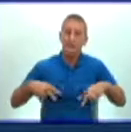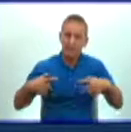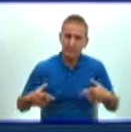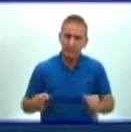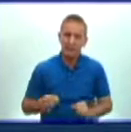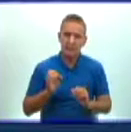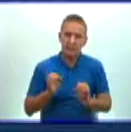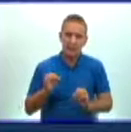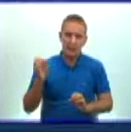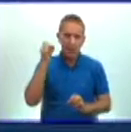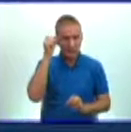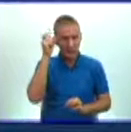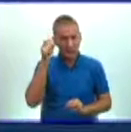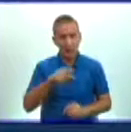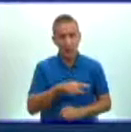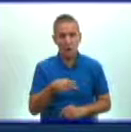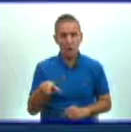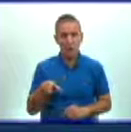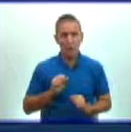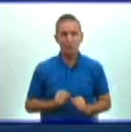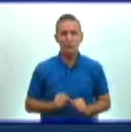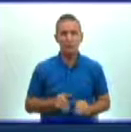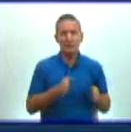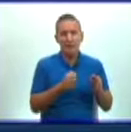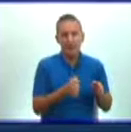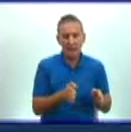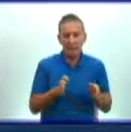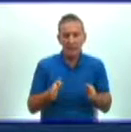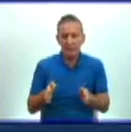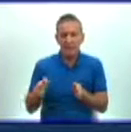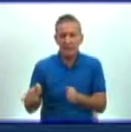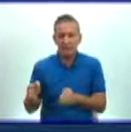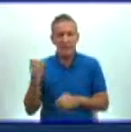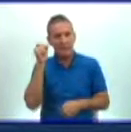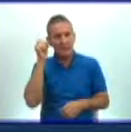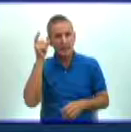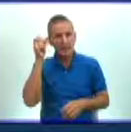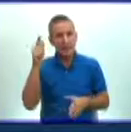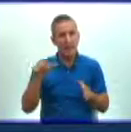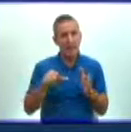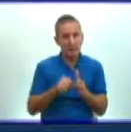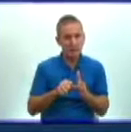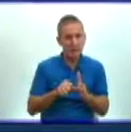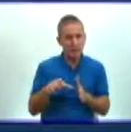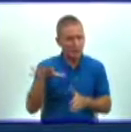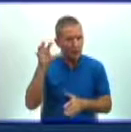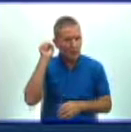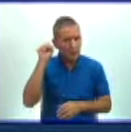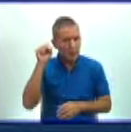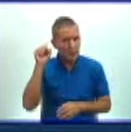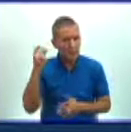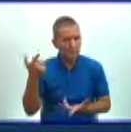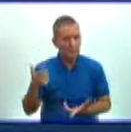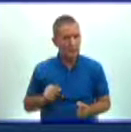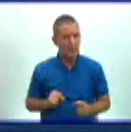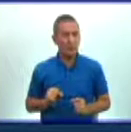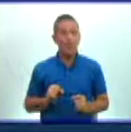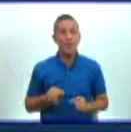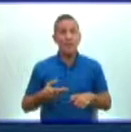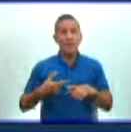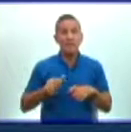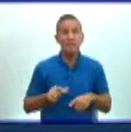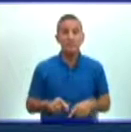pues usted está fragmentando. Idea central, ¿me pudieron entender? Pero si estamos en